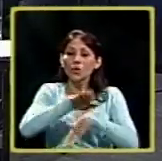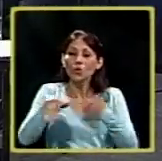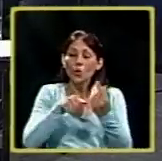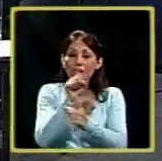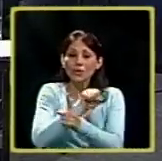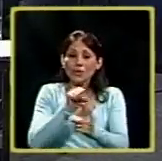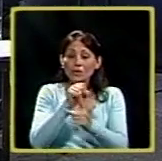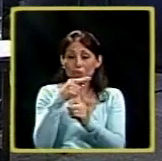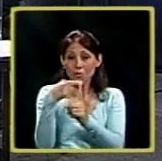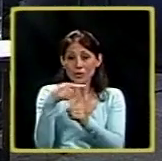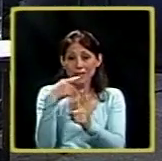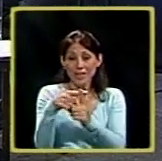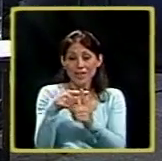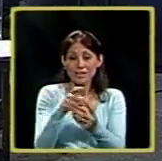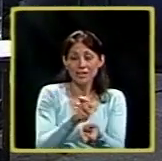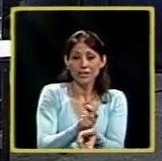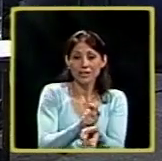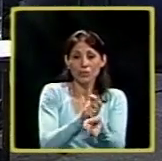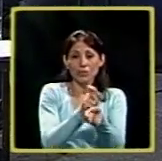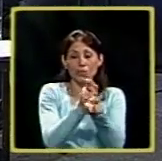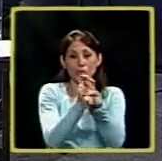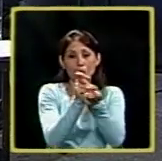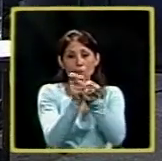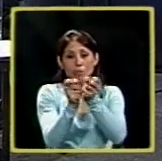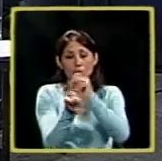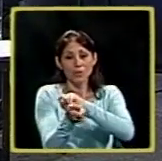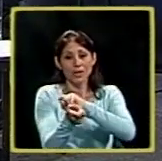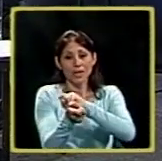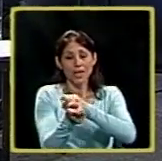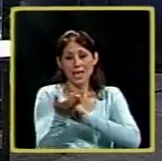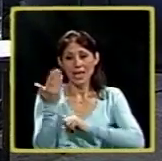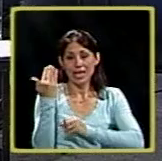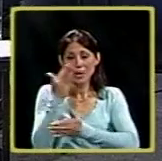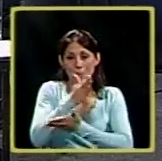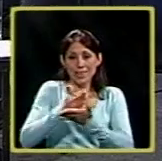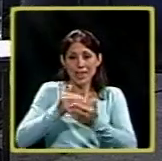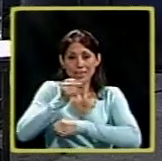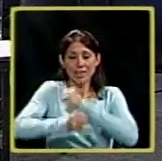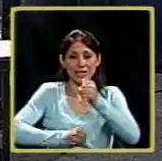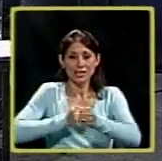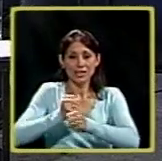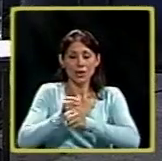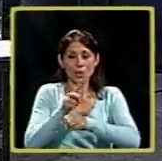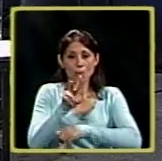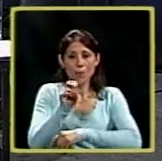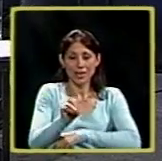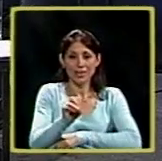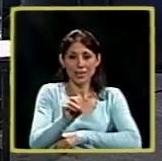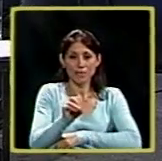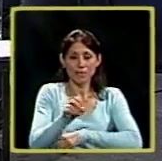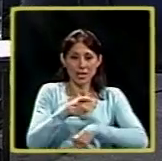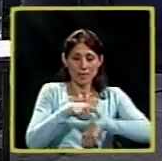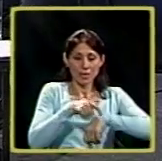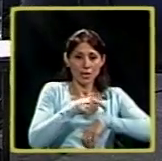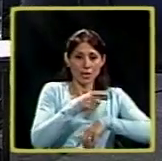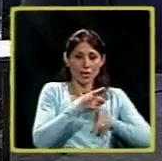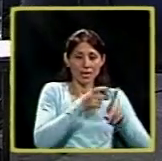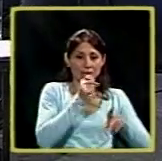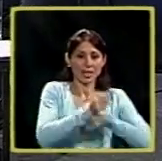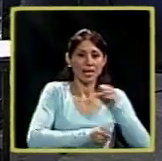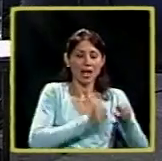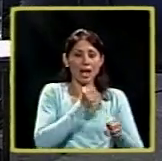se transformaron en esa mitad del siglo XX, en este periodo del 39